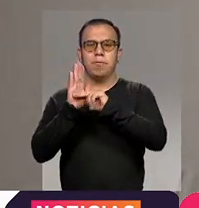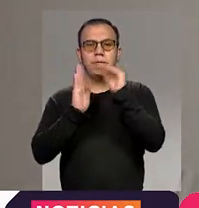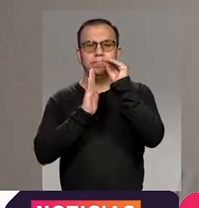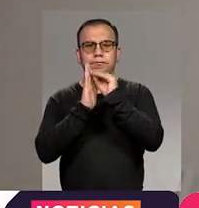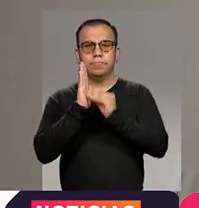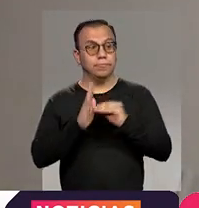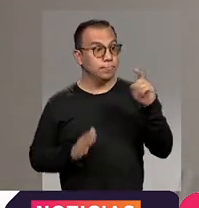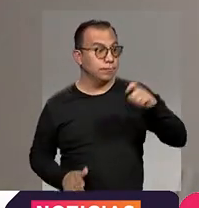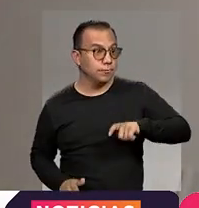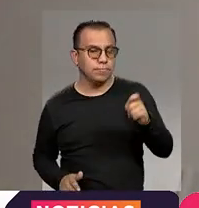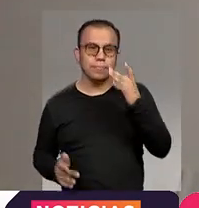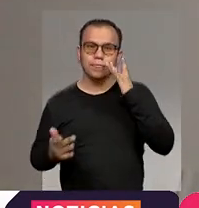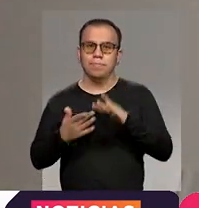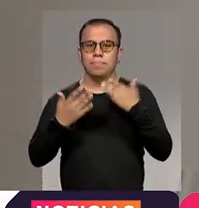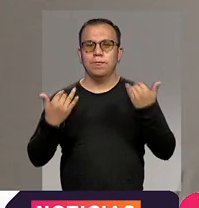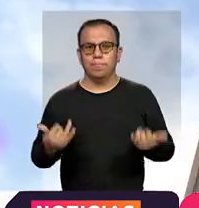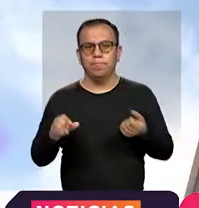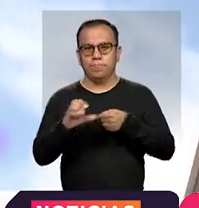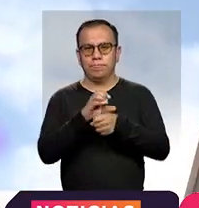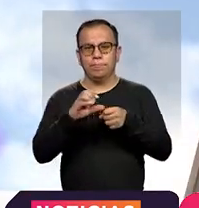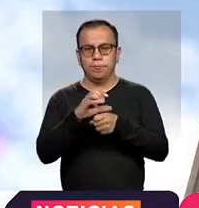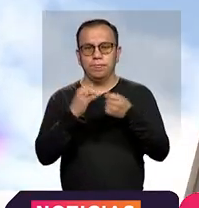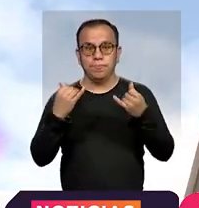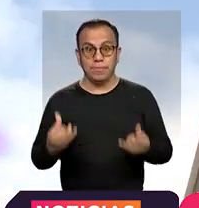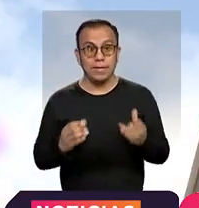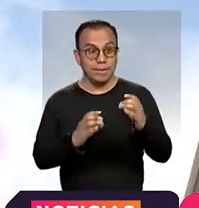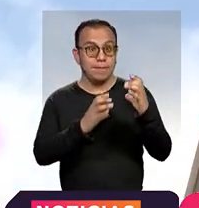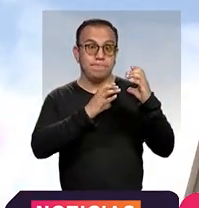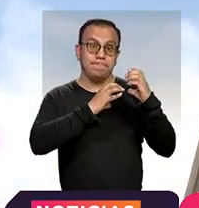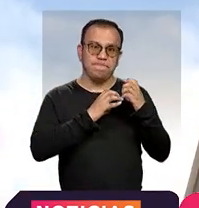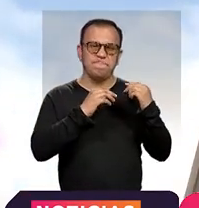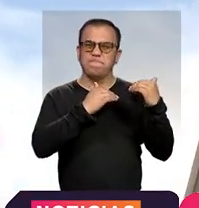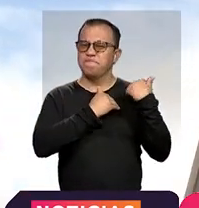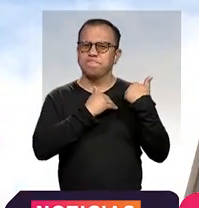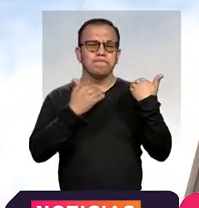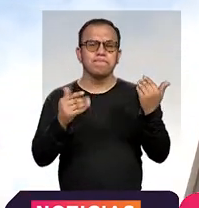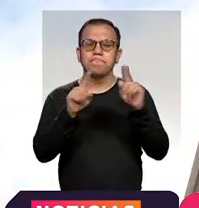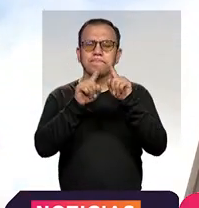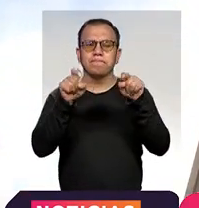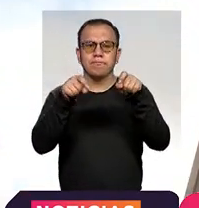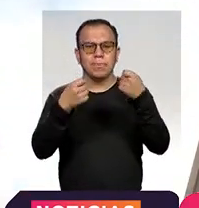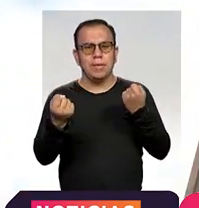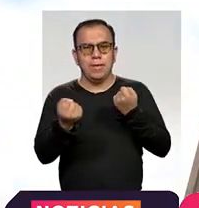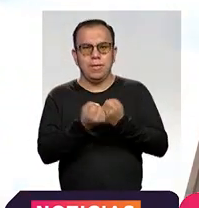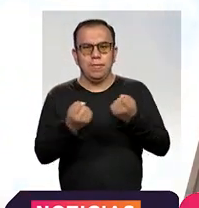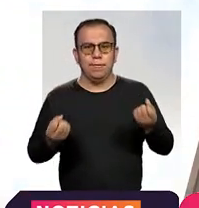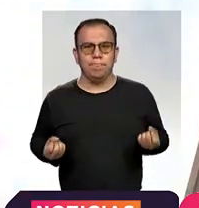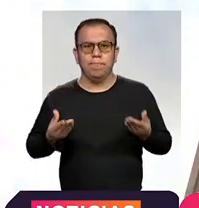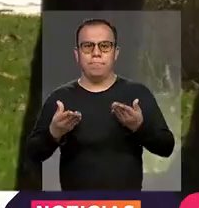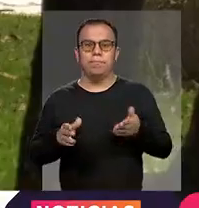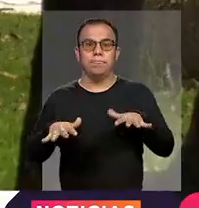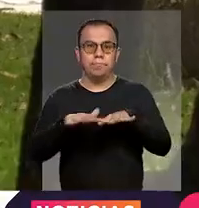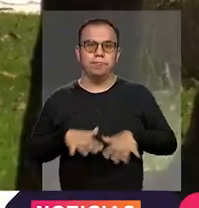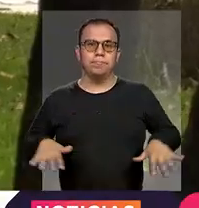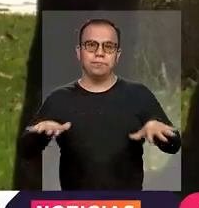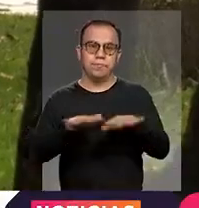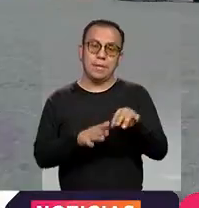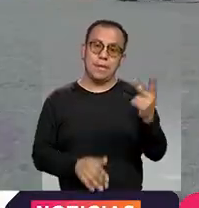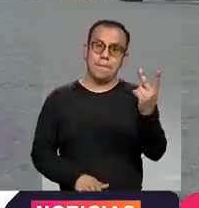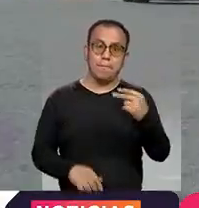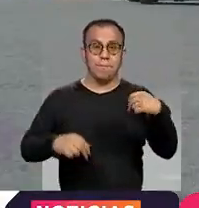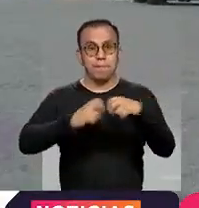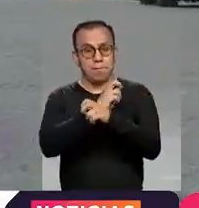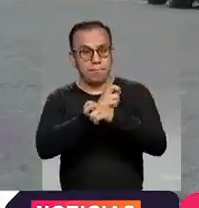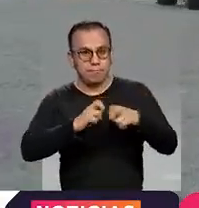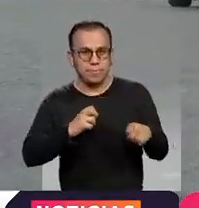que necesita y se merece esta ciudad. Las cargas urbanísticas consisten en el aporte de suelos destinados a zonas verdes, parques y